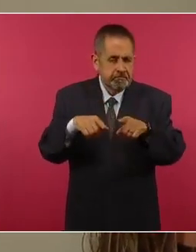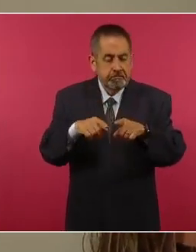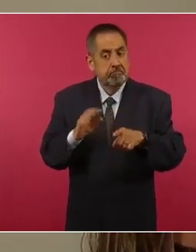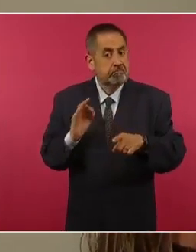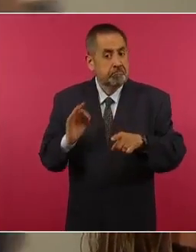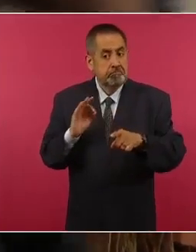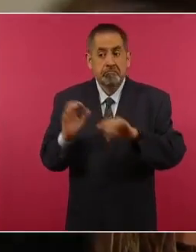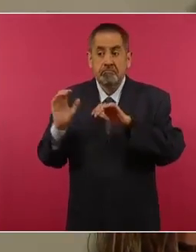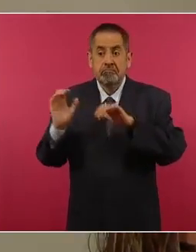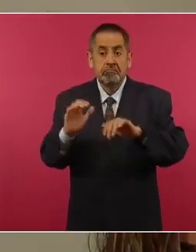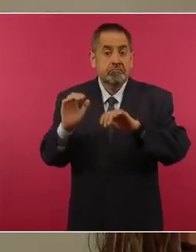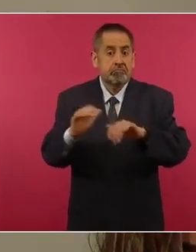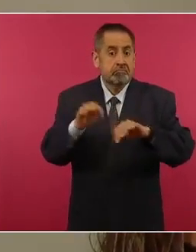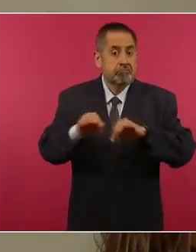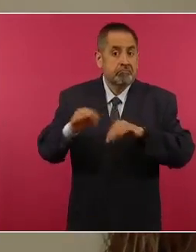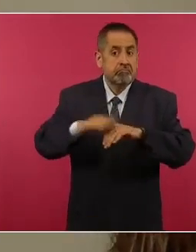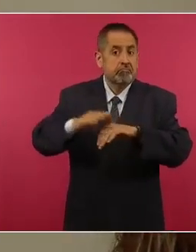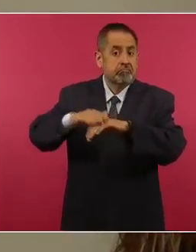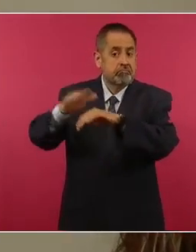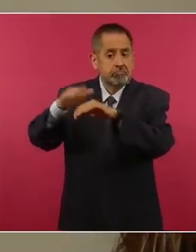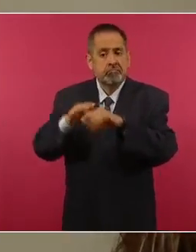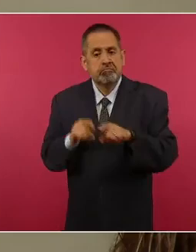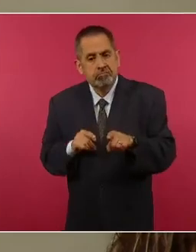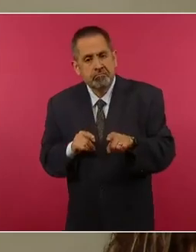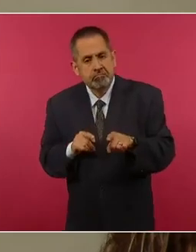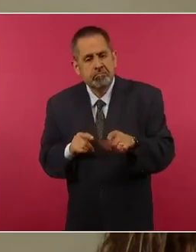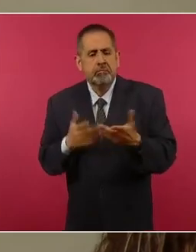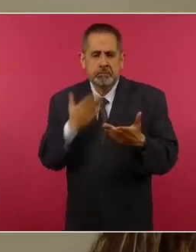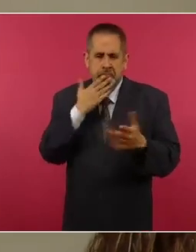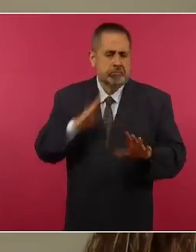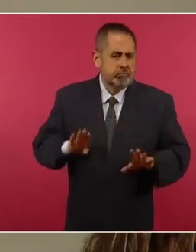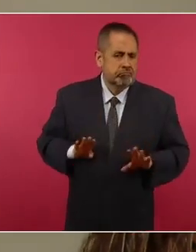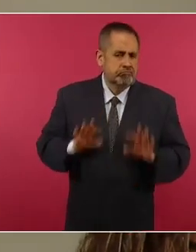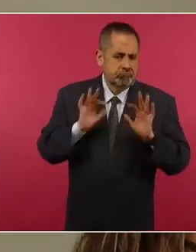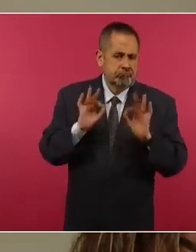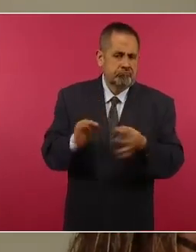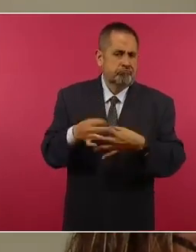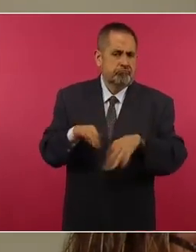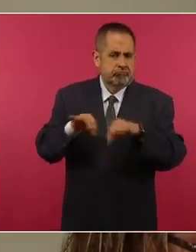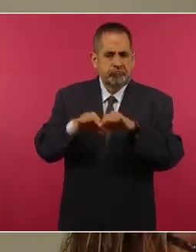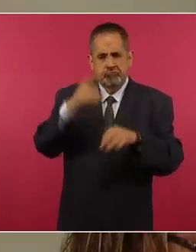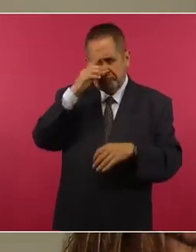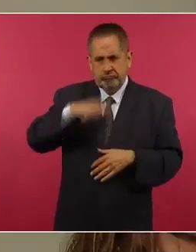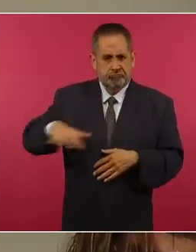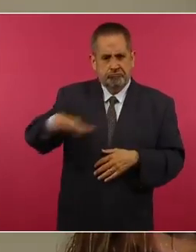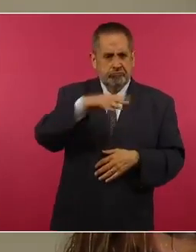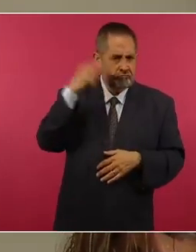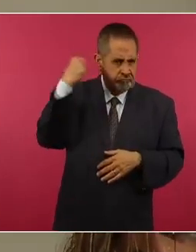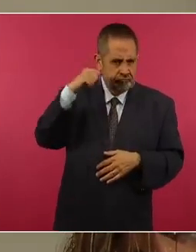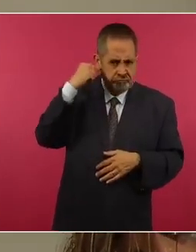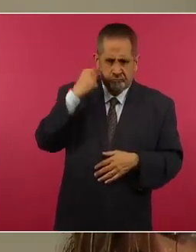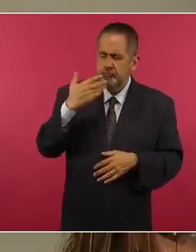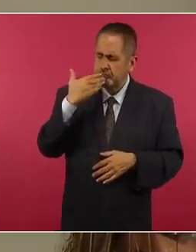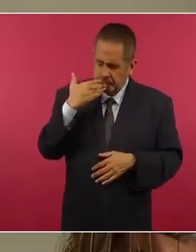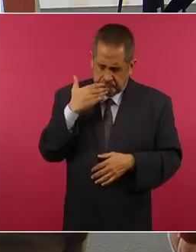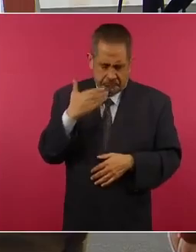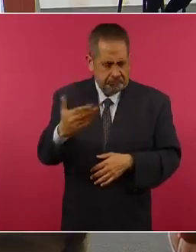y el empleo en la región. Eso ha traído un beneficio bastante importante para el pueblo de Tabasco, que ha